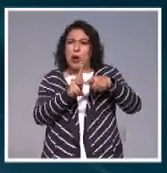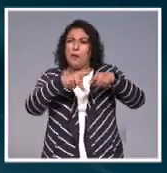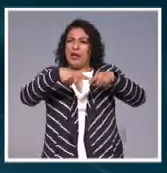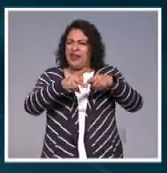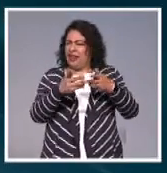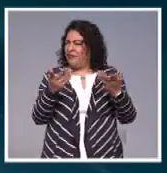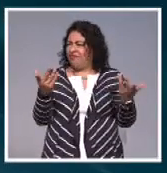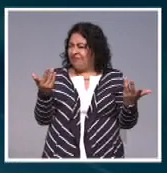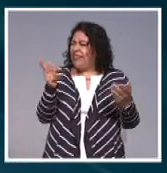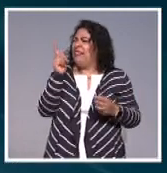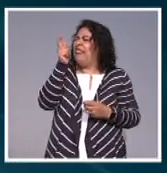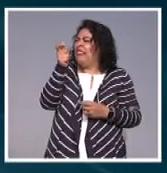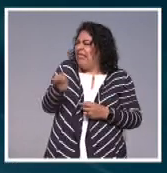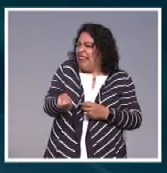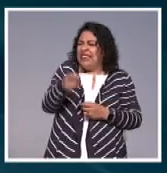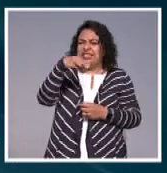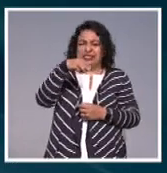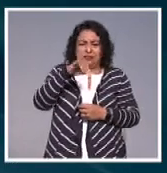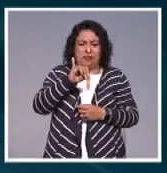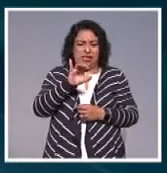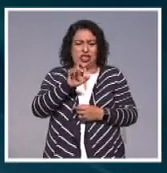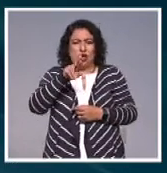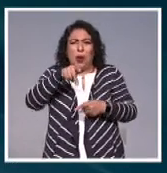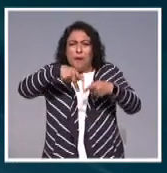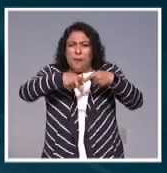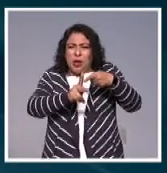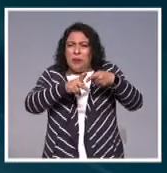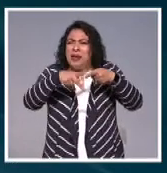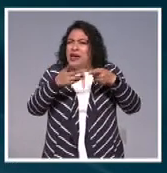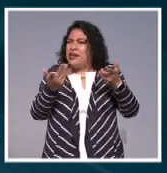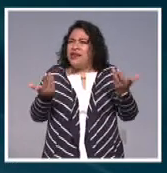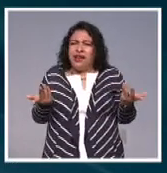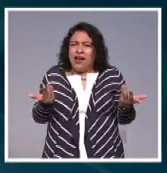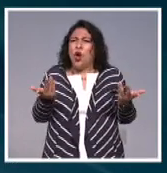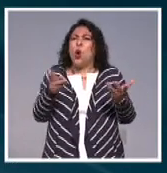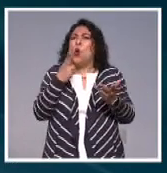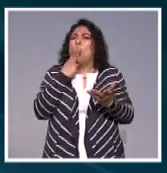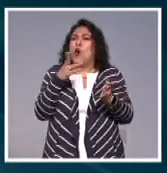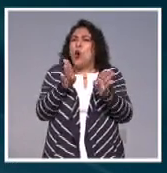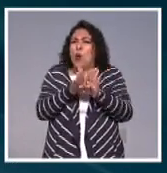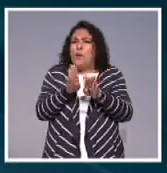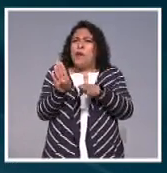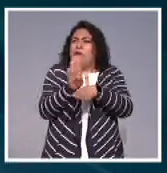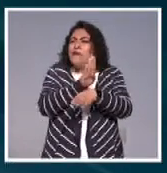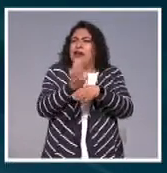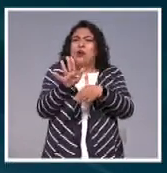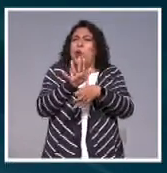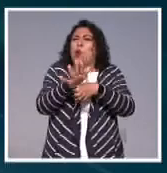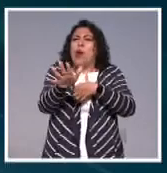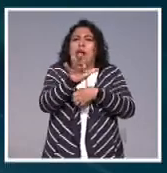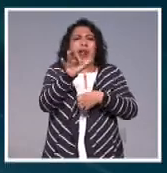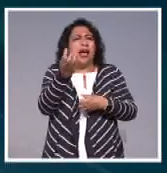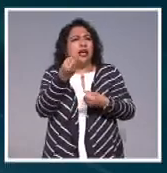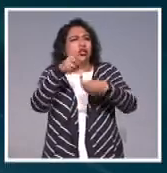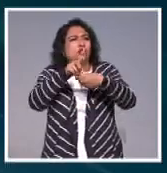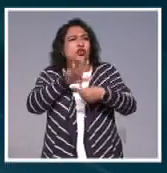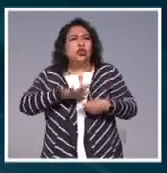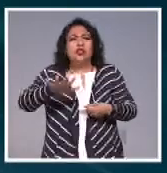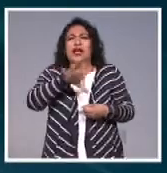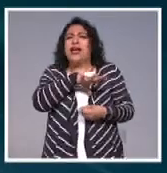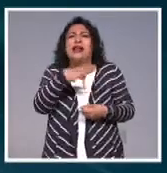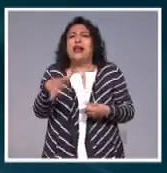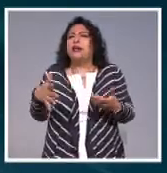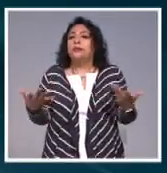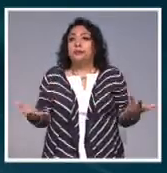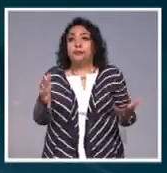que nos diga qué es la microplomería? ¿Cómo funciona? ¿Cuáles son los beneficios que nos puede traer a la sociedad en general?